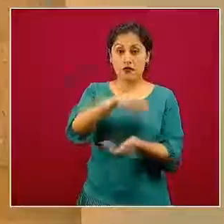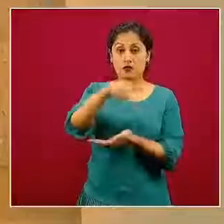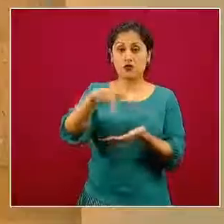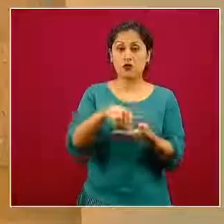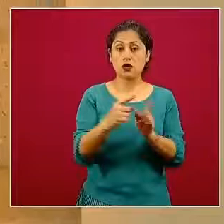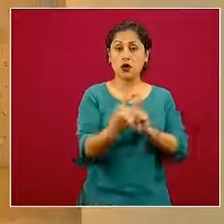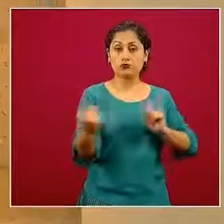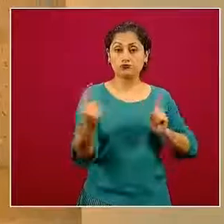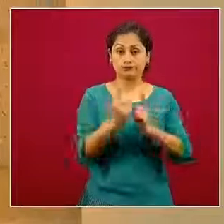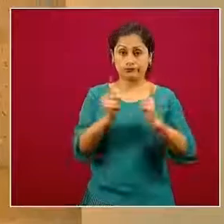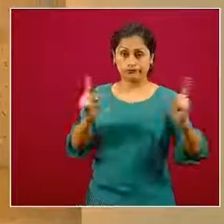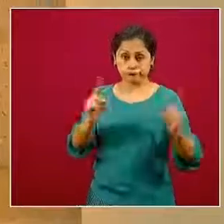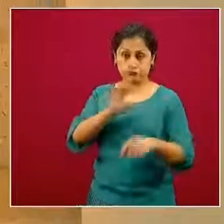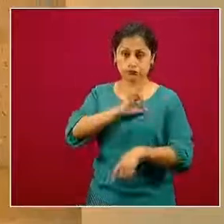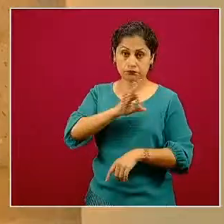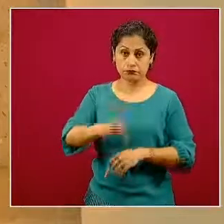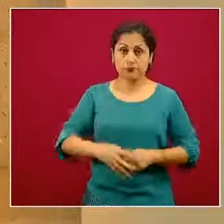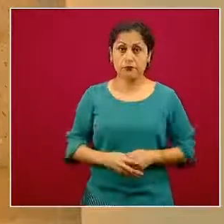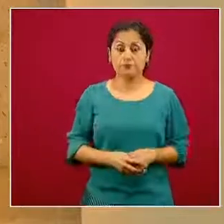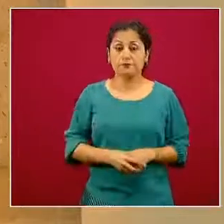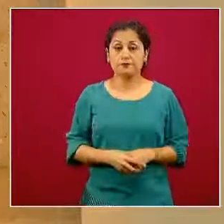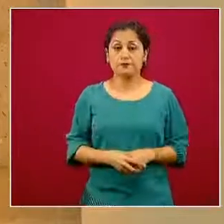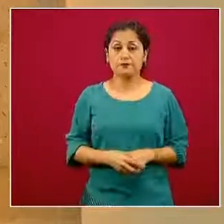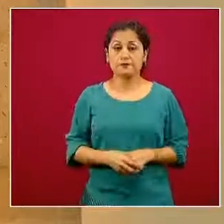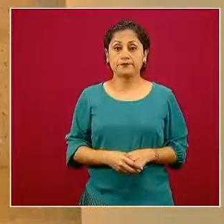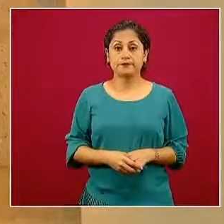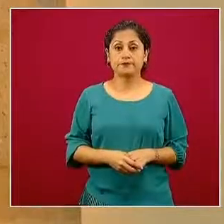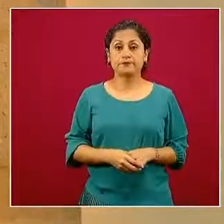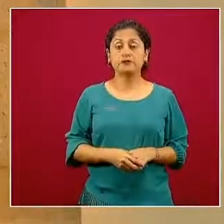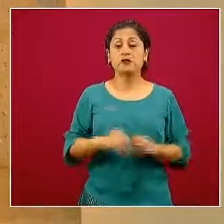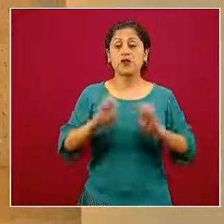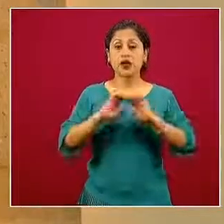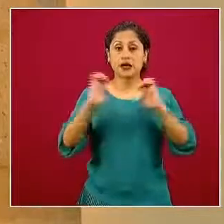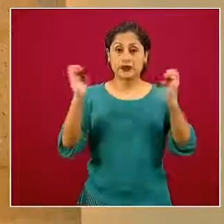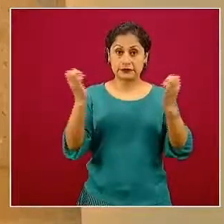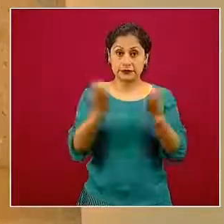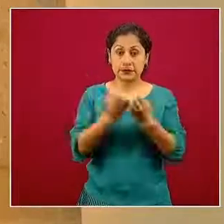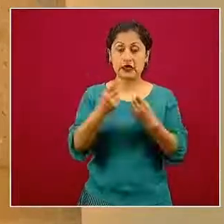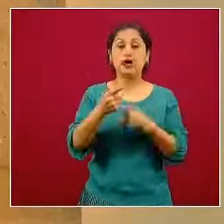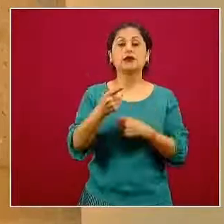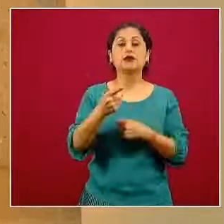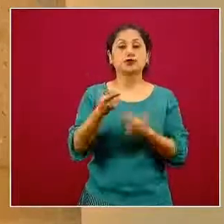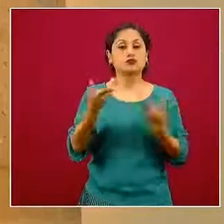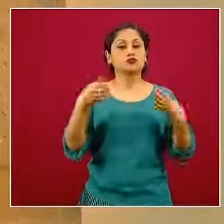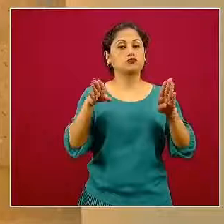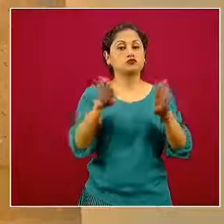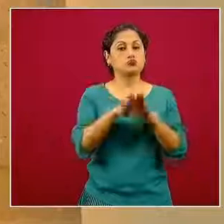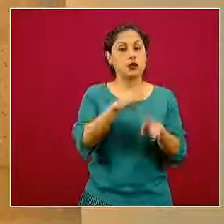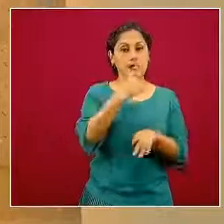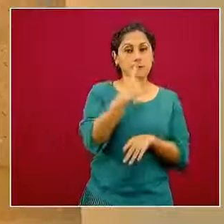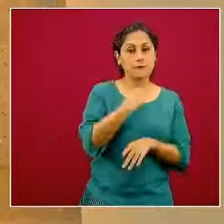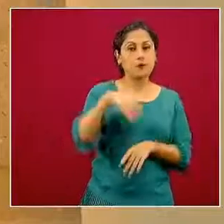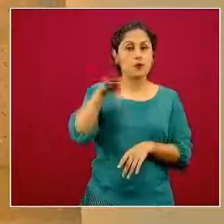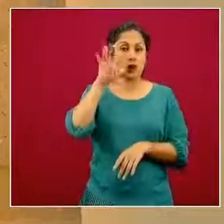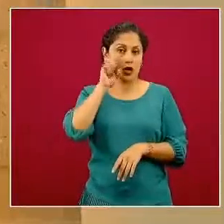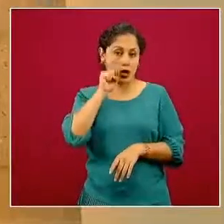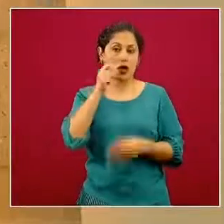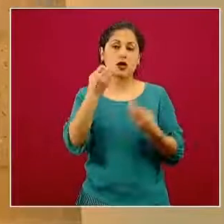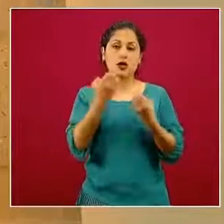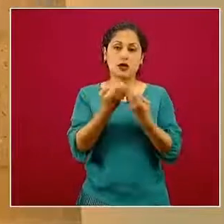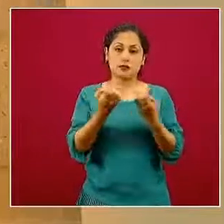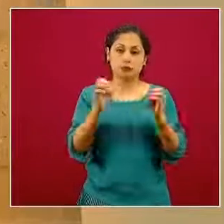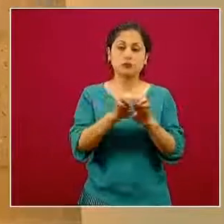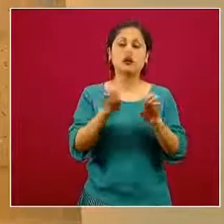distancia al interior de estos lugares. Los estadios continúan cerrados, tanto en el naranja como en el rojo. Sin embargo, se permite